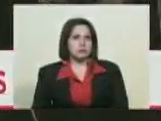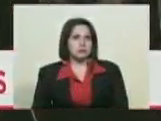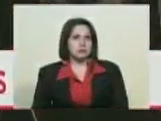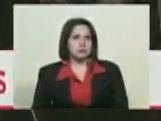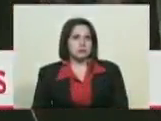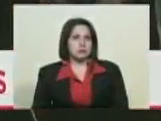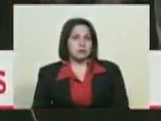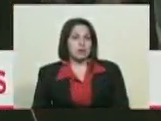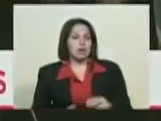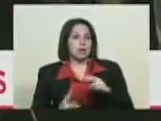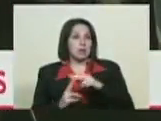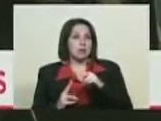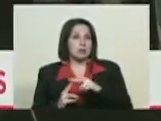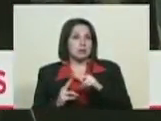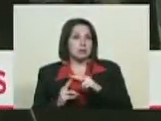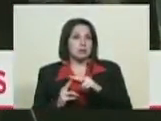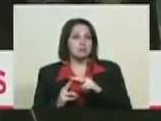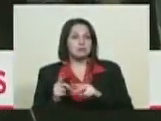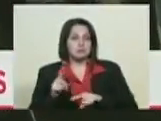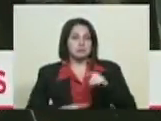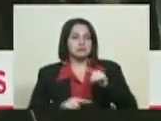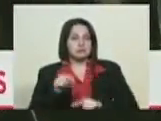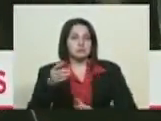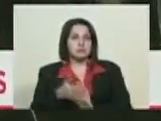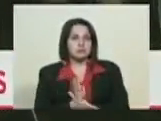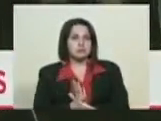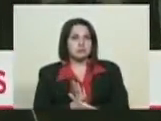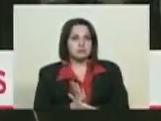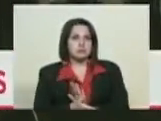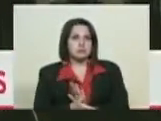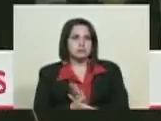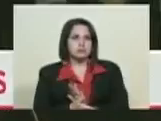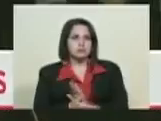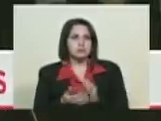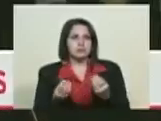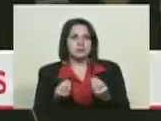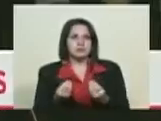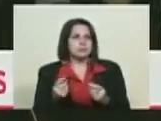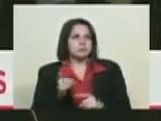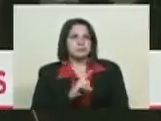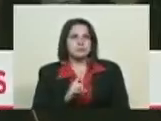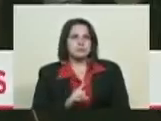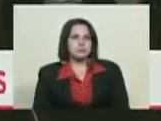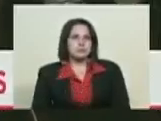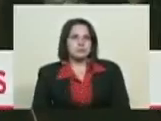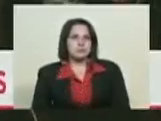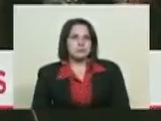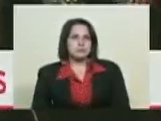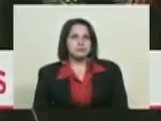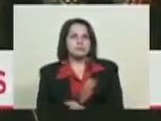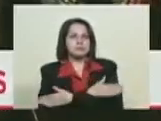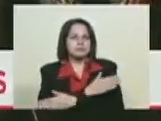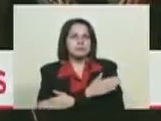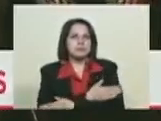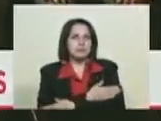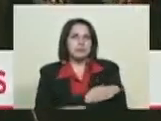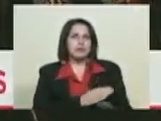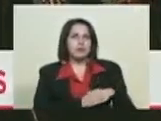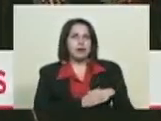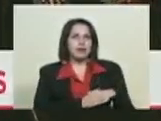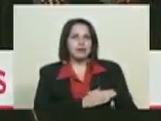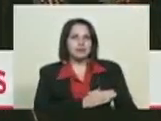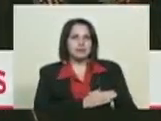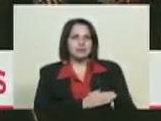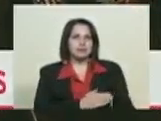En el Táchira ganaron... San Cristóbal ganó la gobernadora. Muy bien, la felicito. Pero los llamo